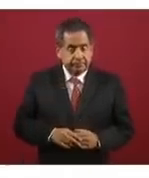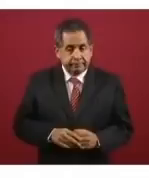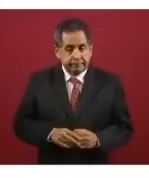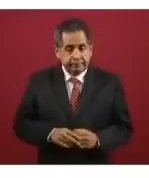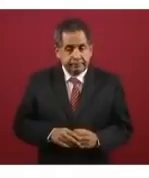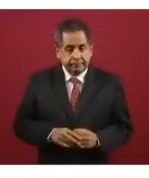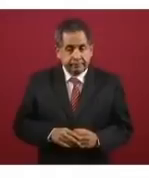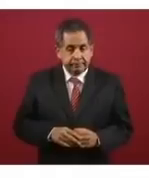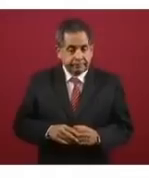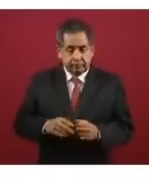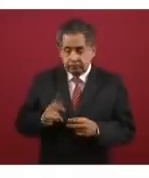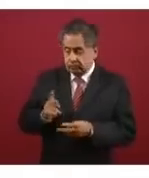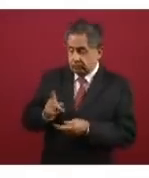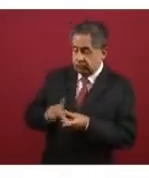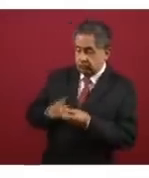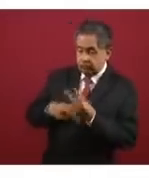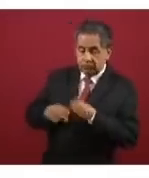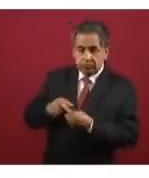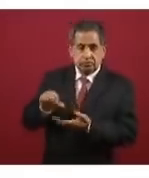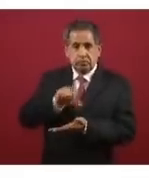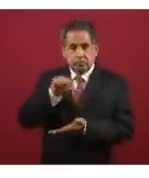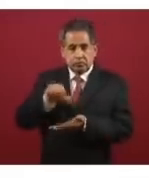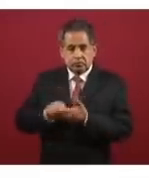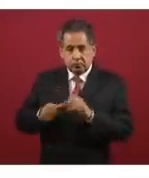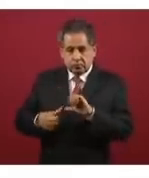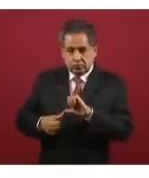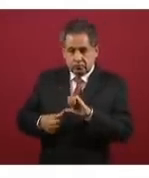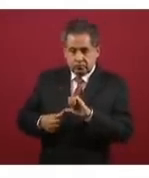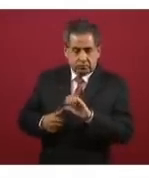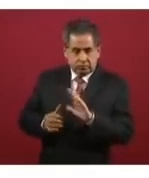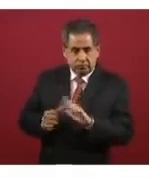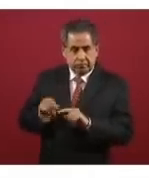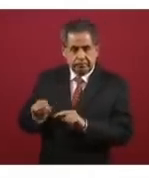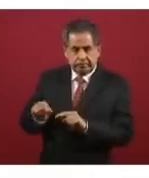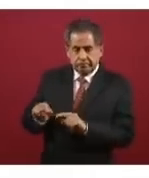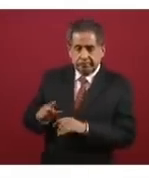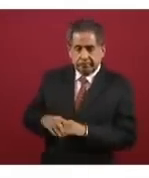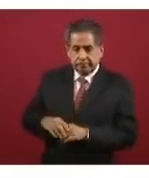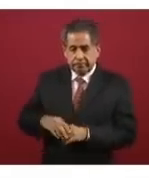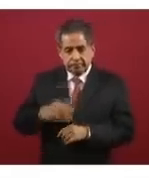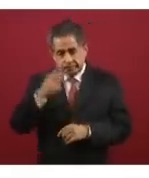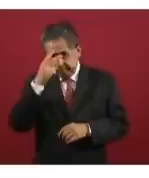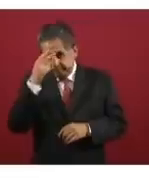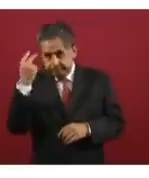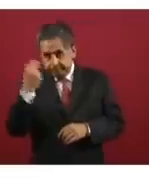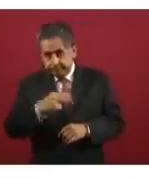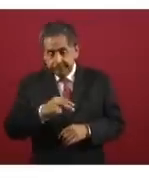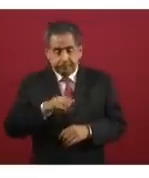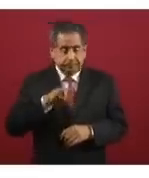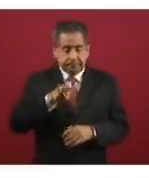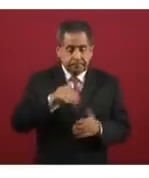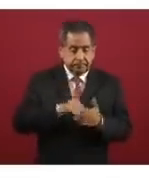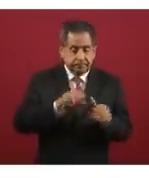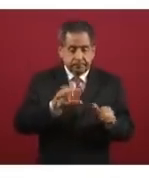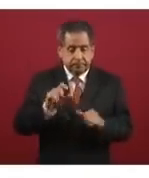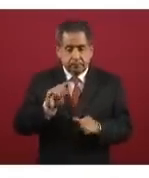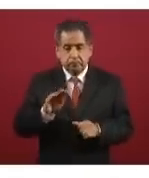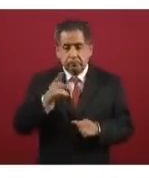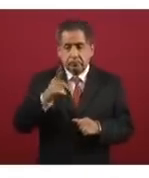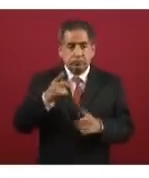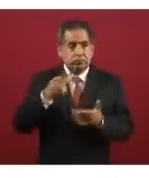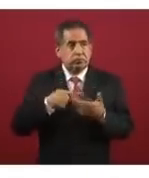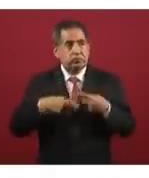de nacionalidad, principalmente Centroamérica, aunque no solo, y de mexicanos 19.691 que son